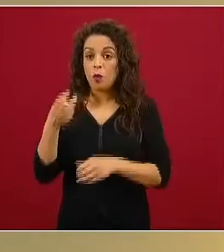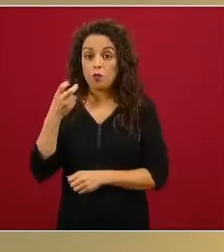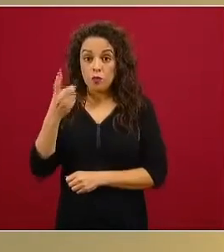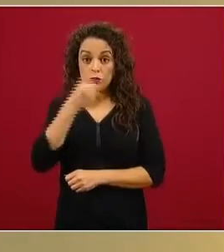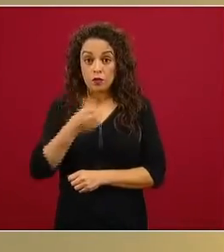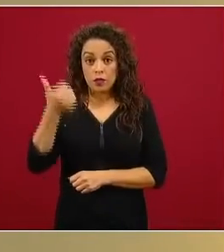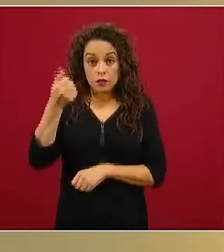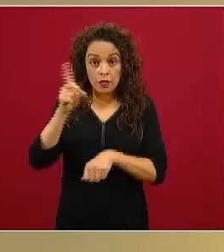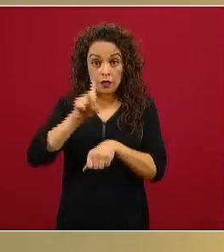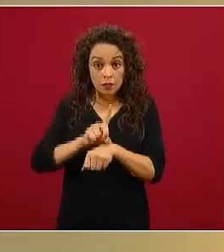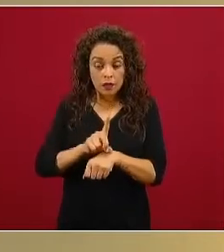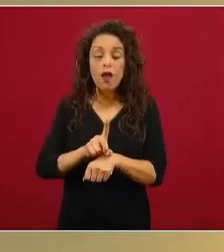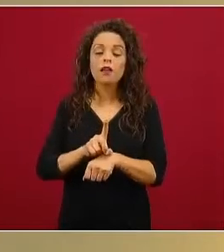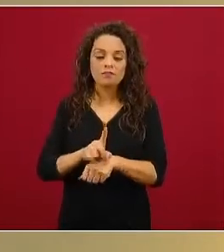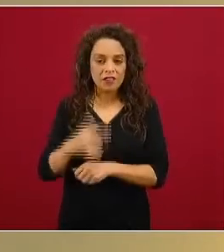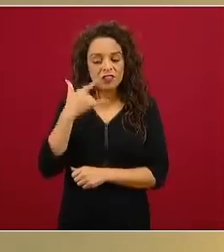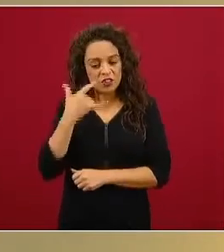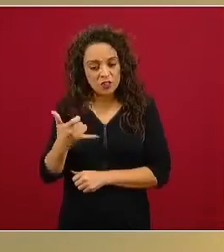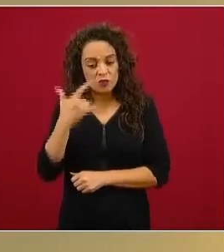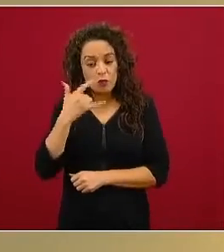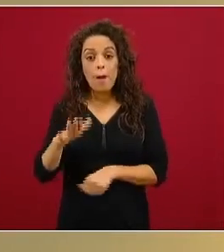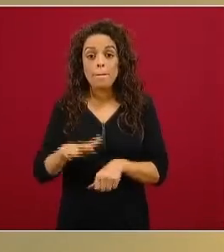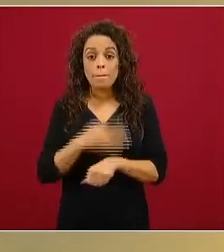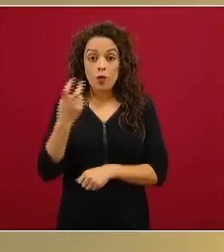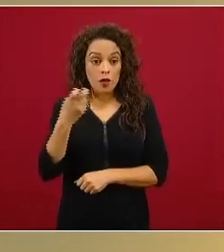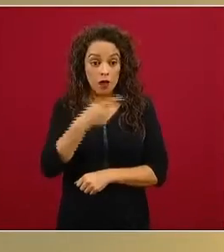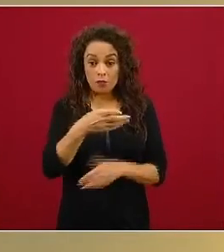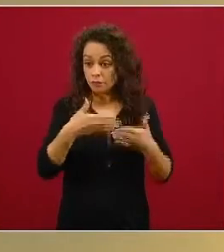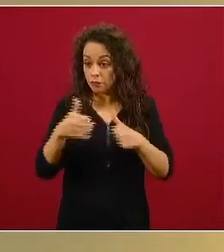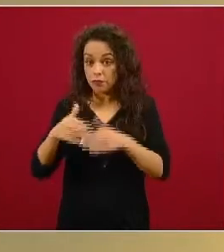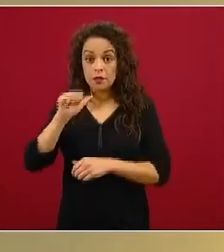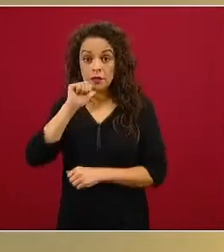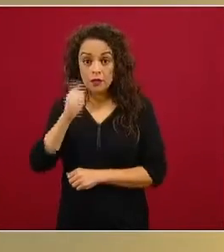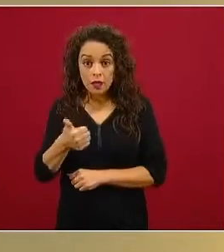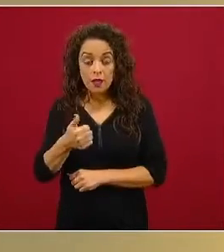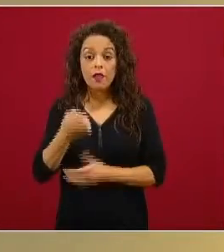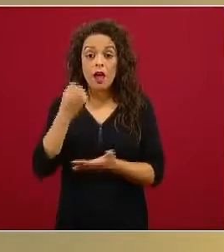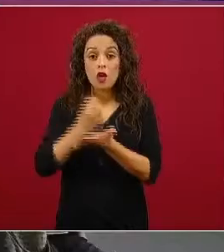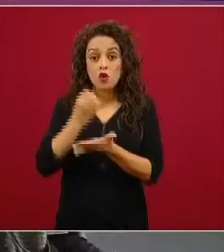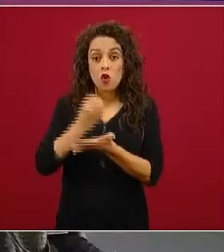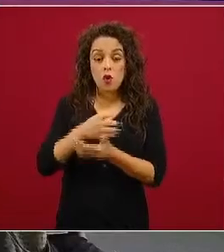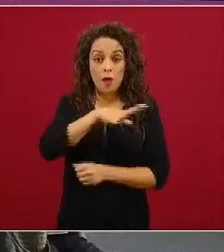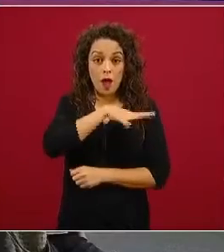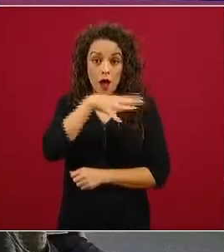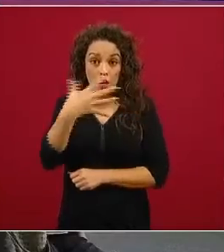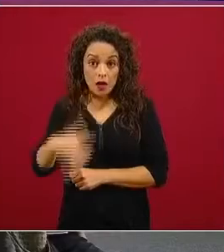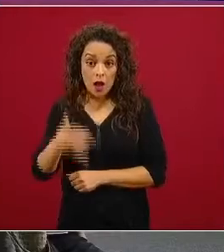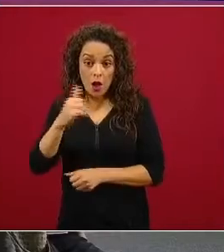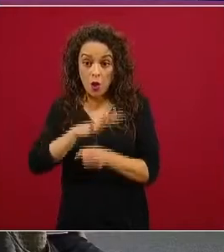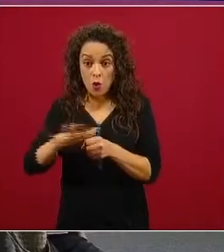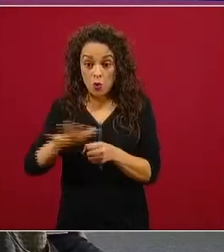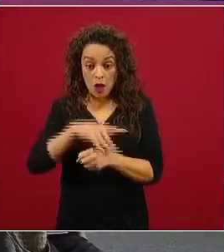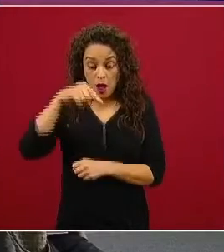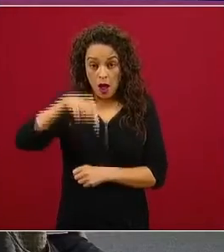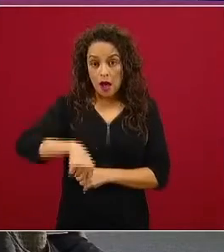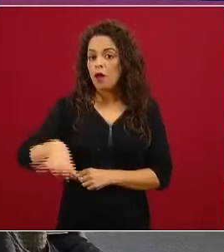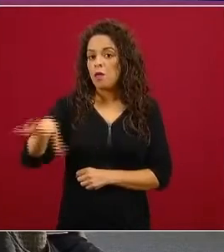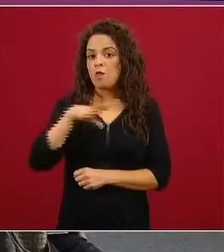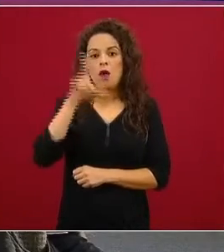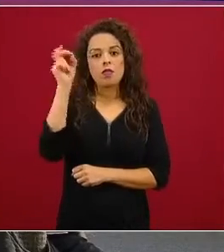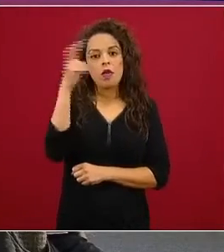sociales, en donde nos congregamos para realizar esas actividades, nos transportamos para realizar esas